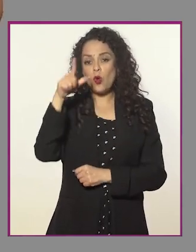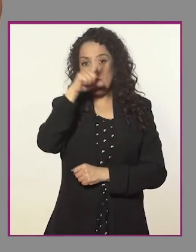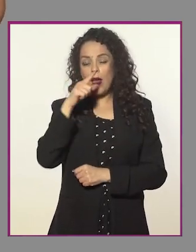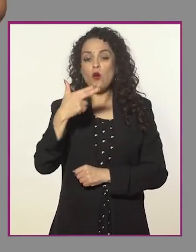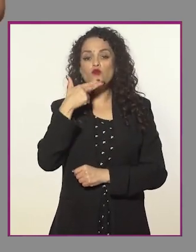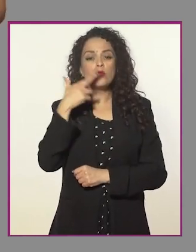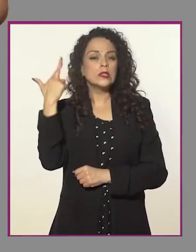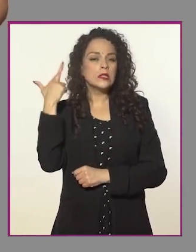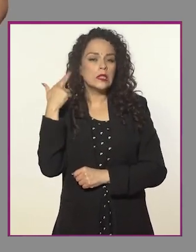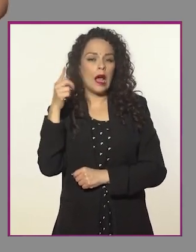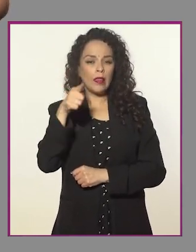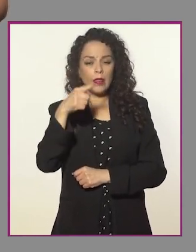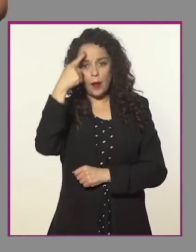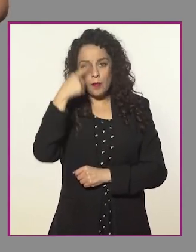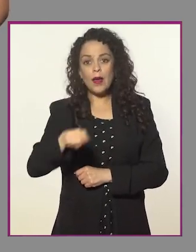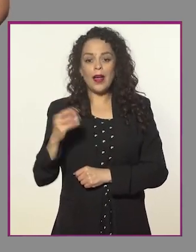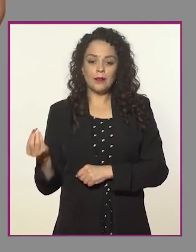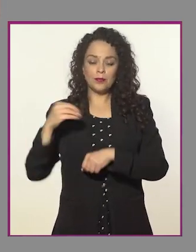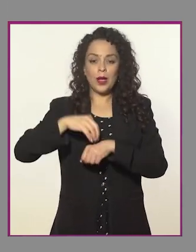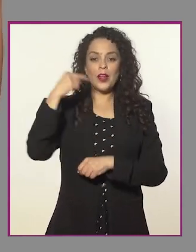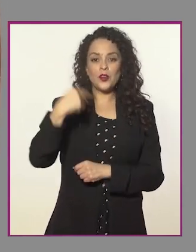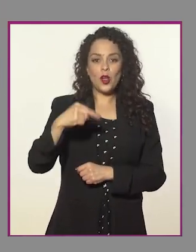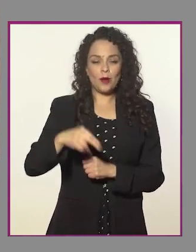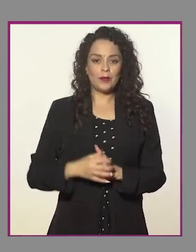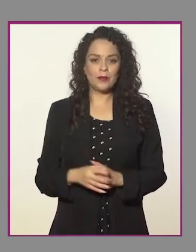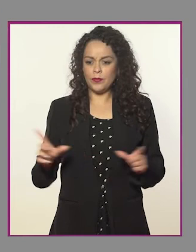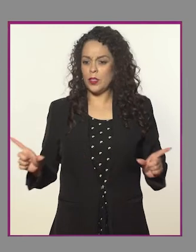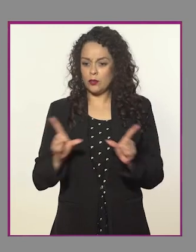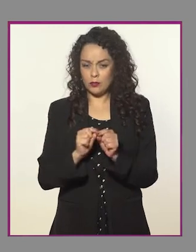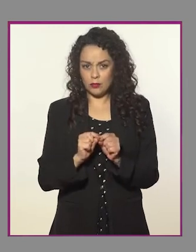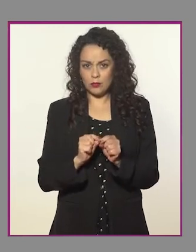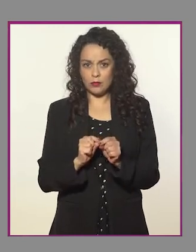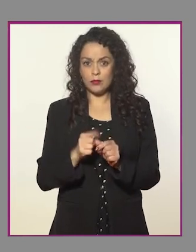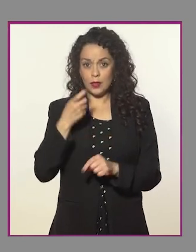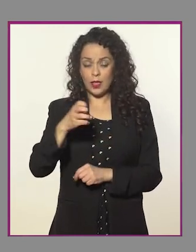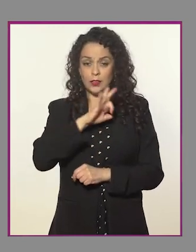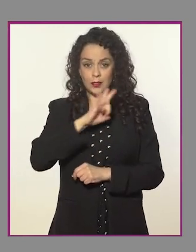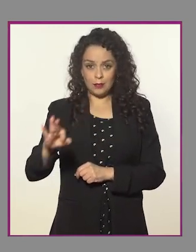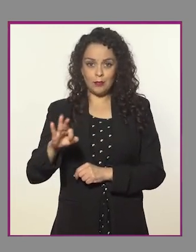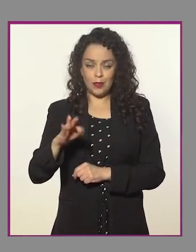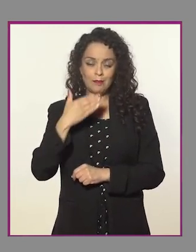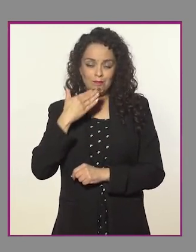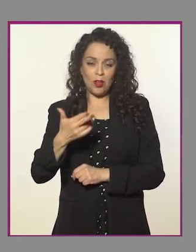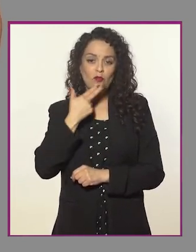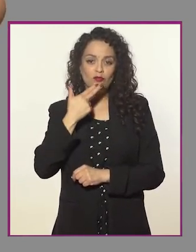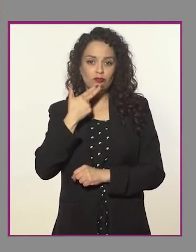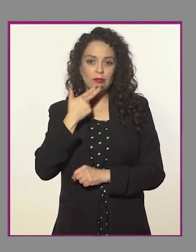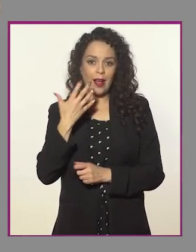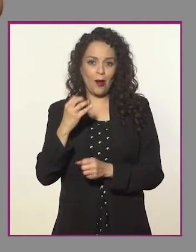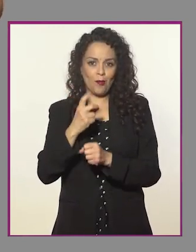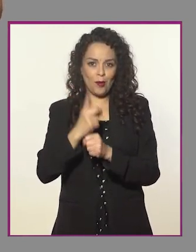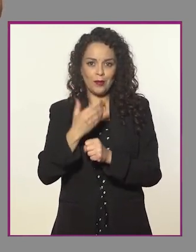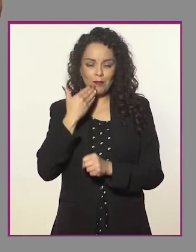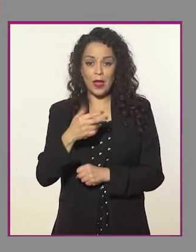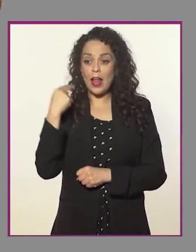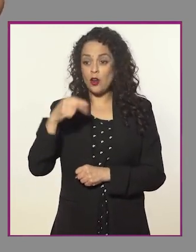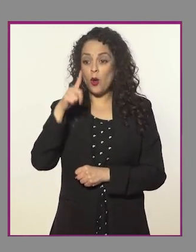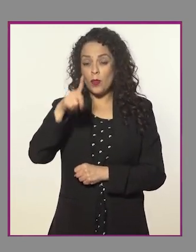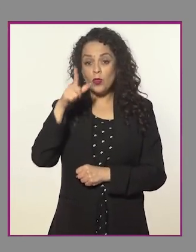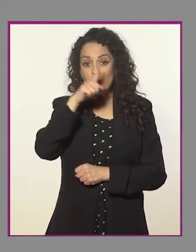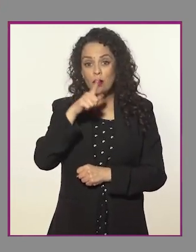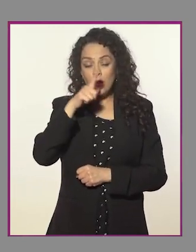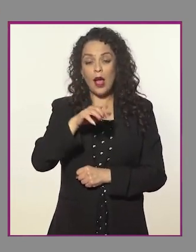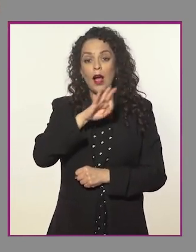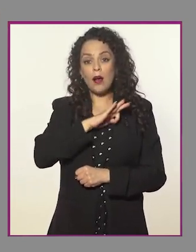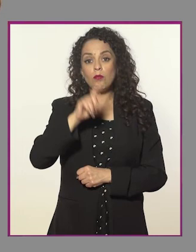Usa los sonidos que creaste para inventar el nombre. Un nombre corto y memorable puede ser una opción. Y con el nombre de tu lengua puedes tener